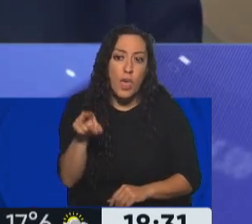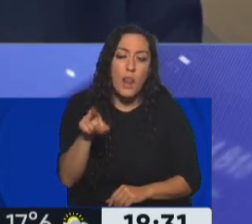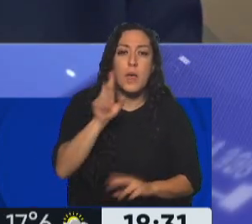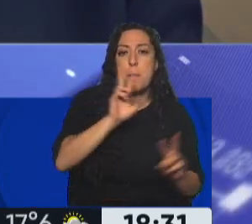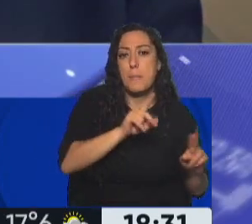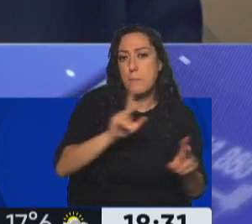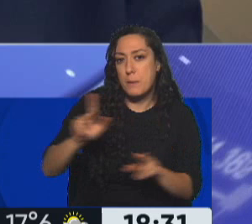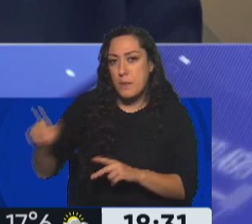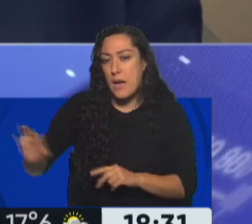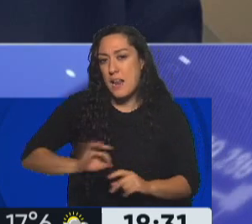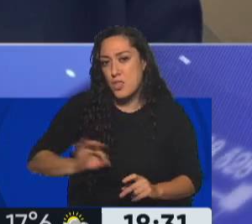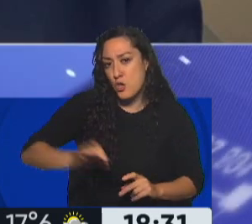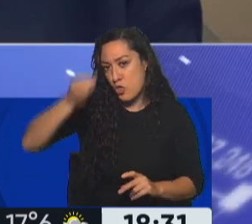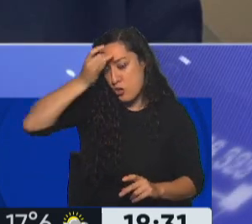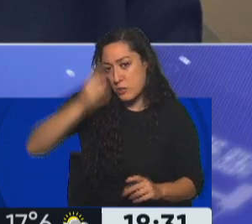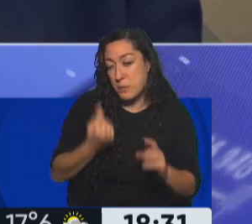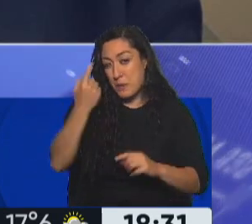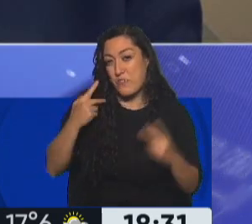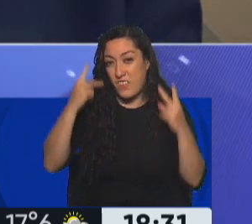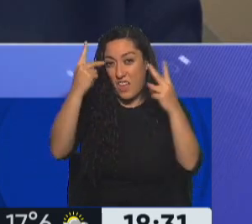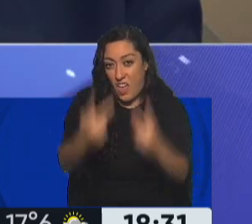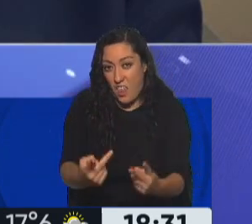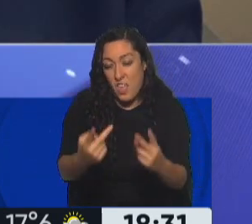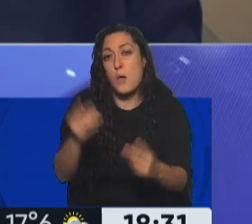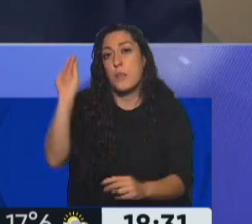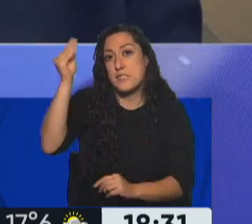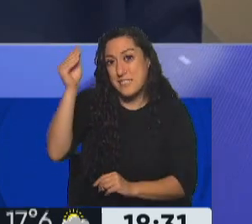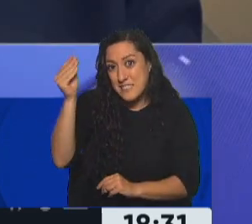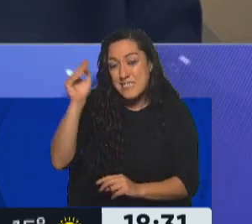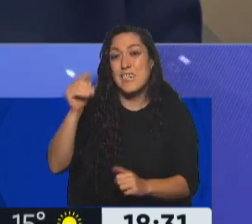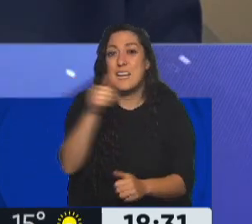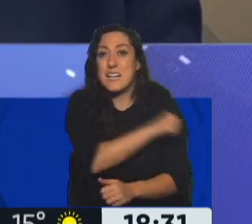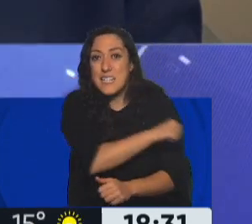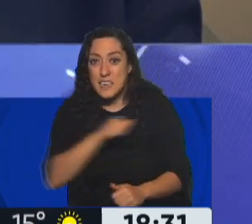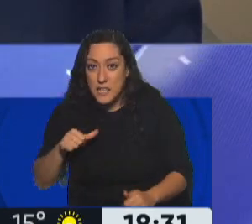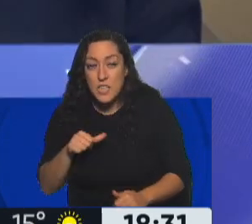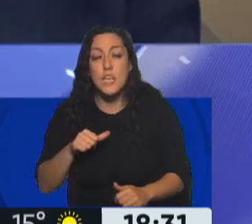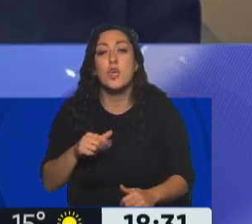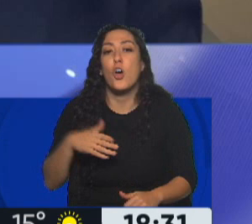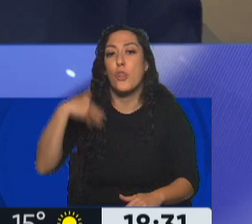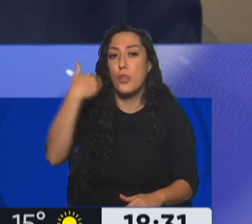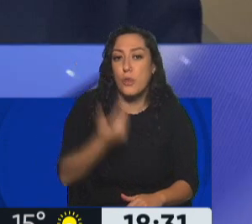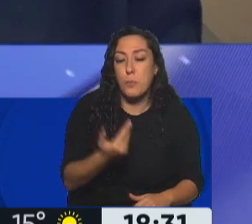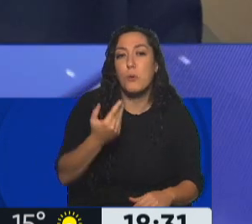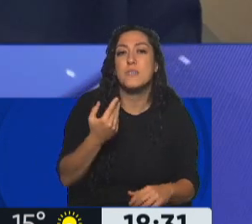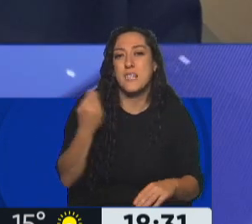sus 12 años de papado en el primer viaje que Francisco realiza. Fue a Brasil, a Río de Janeiro, luego de